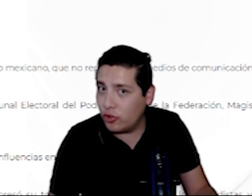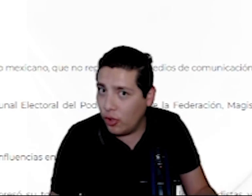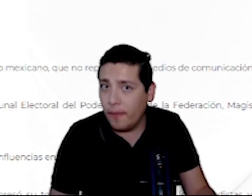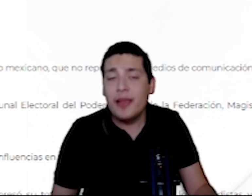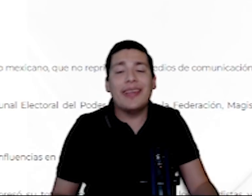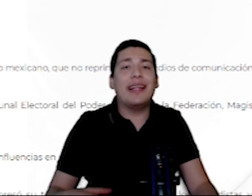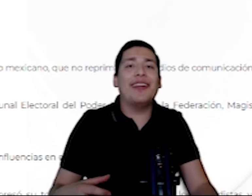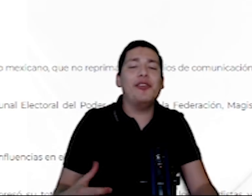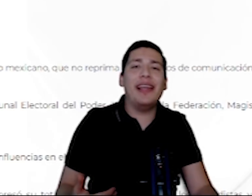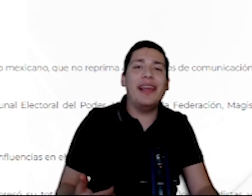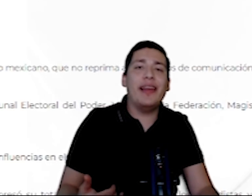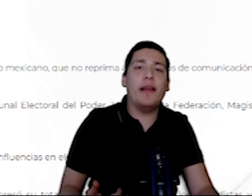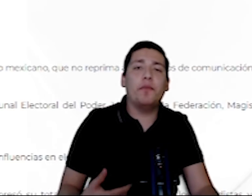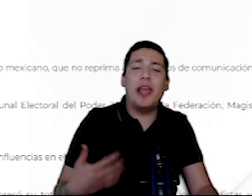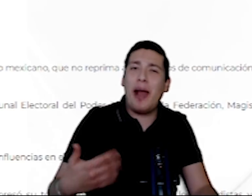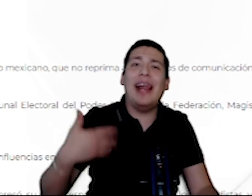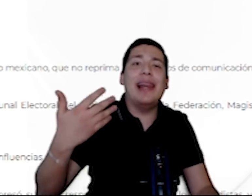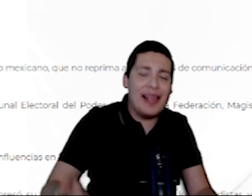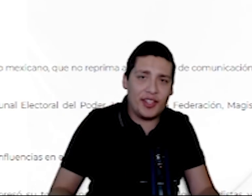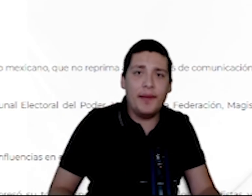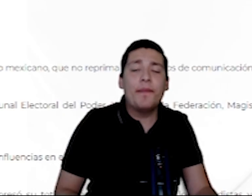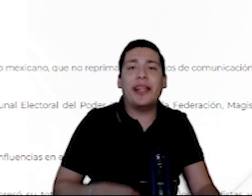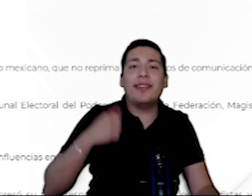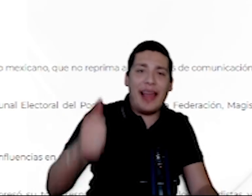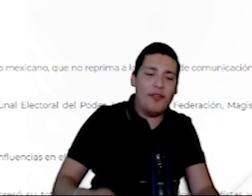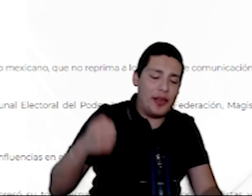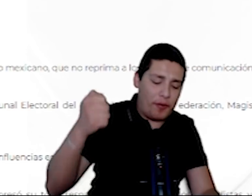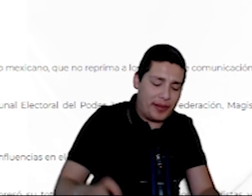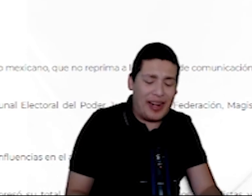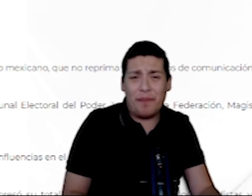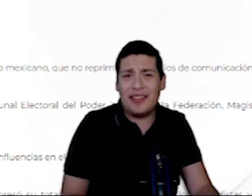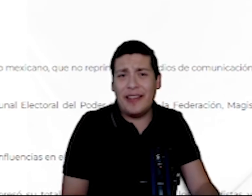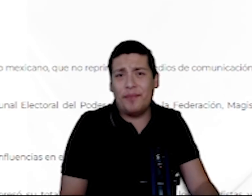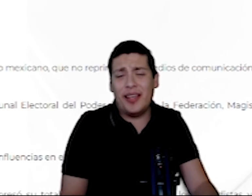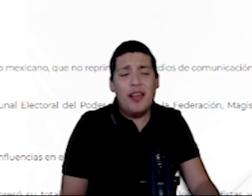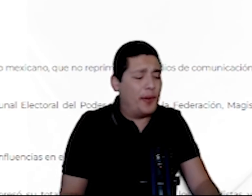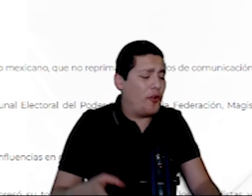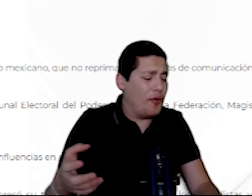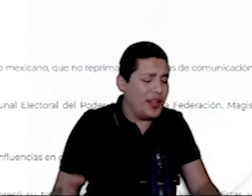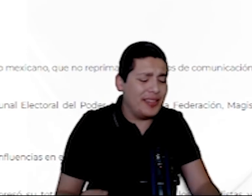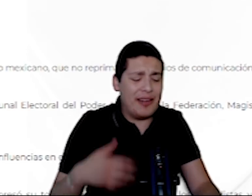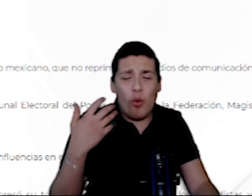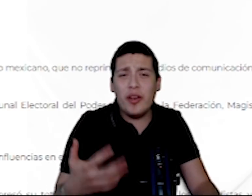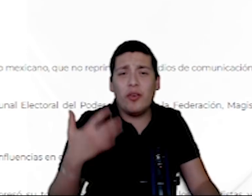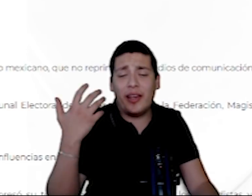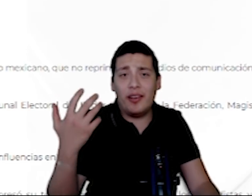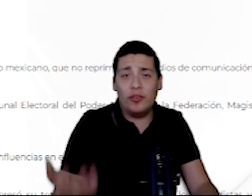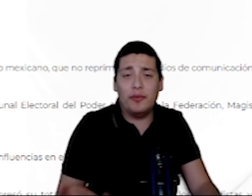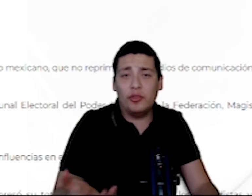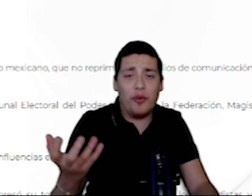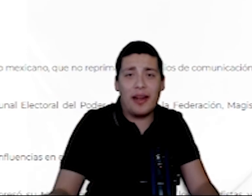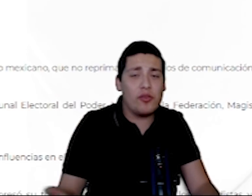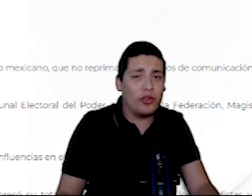desproporción y creo que de mala leche tratando de golpetear al presidente. Pero como dicen, lo único